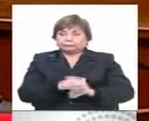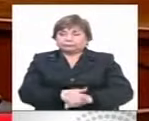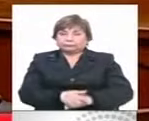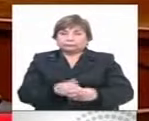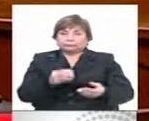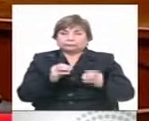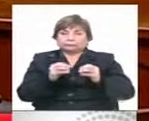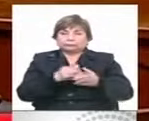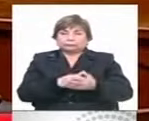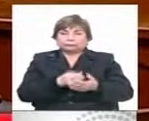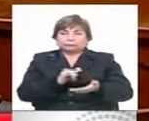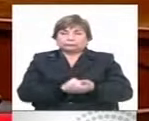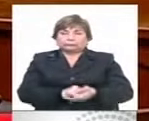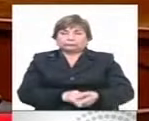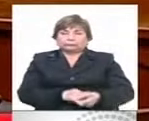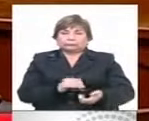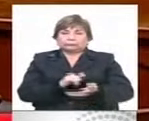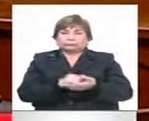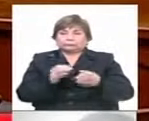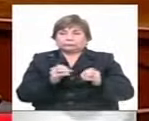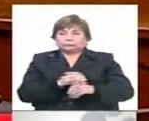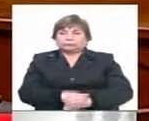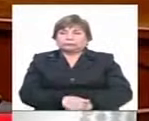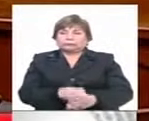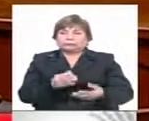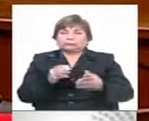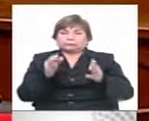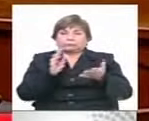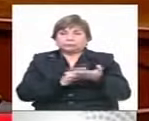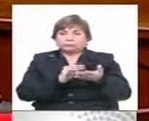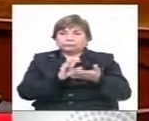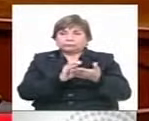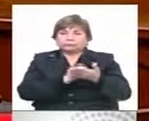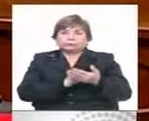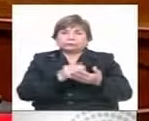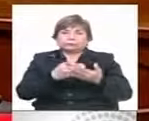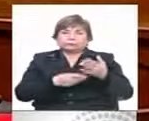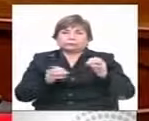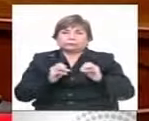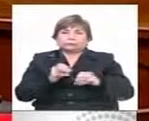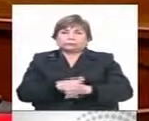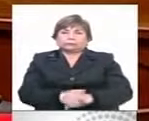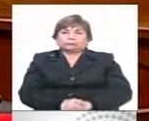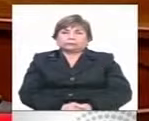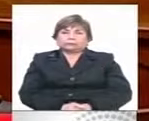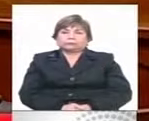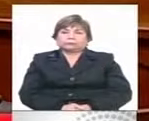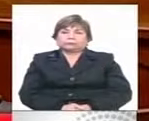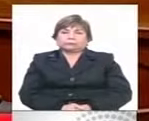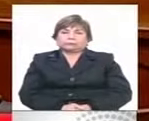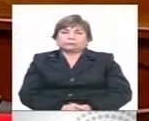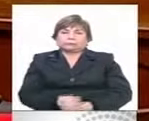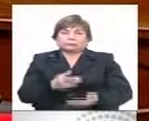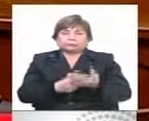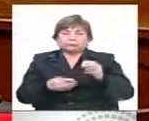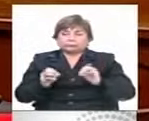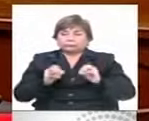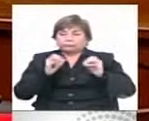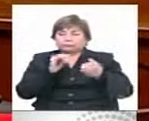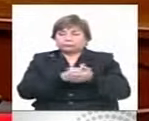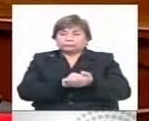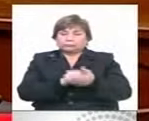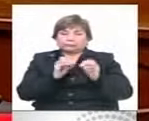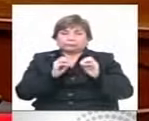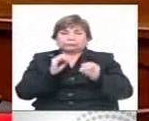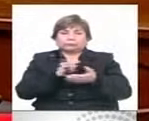brindar internet a dichos dispositivos, contratar plan de datos para educación básica y superior, así como el fortalecimiento